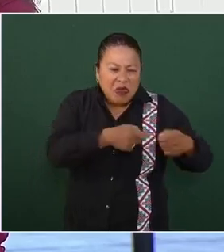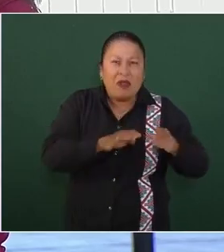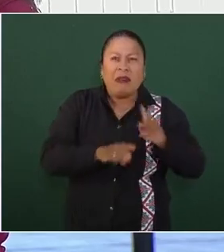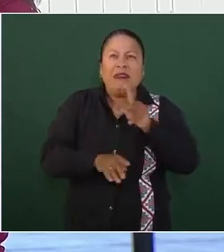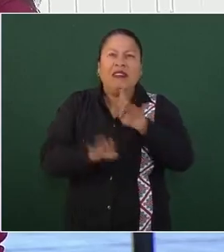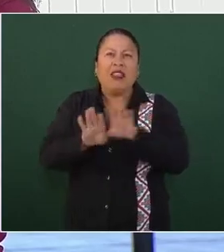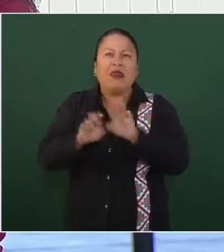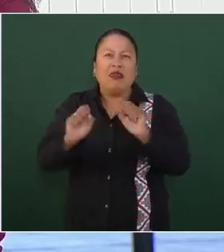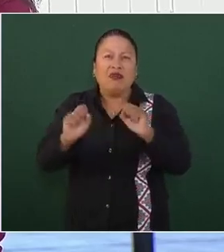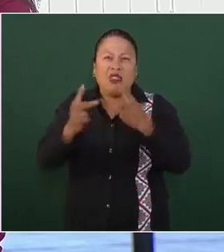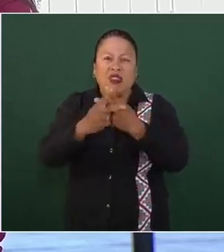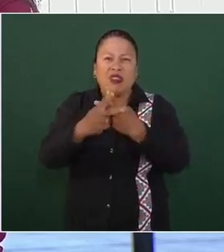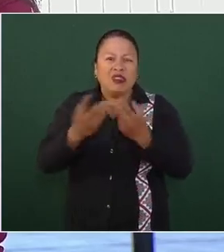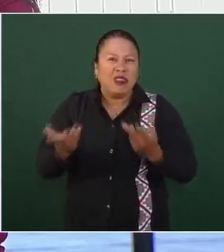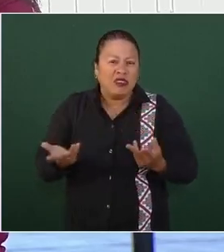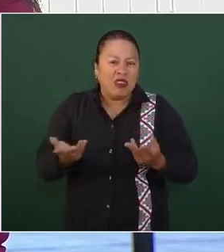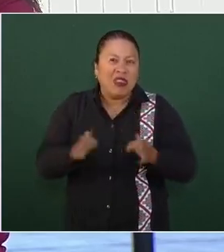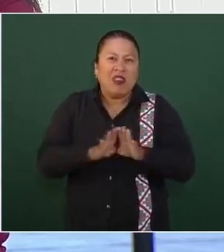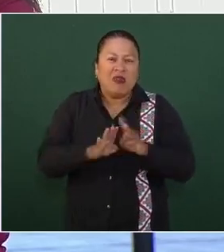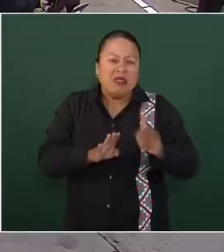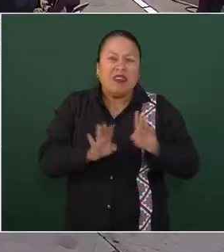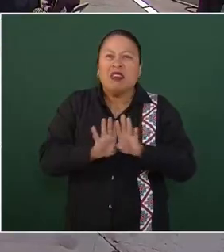más o menos que regentean